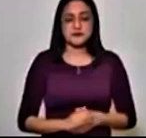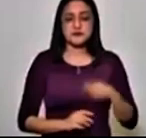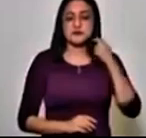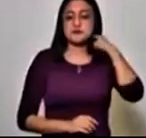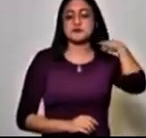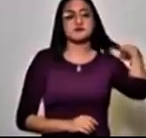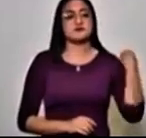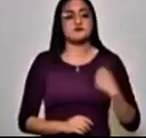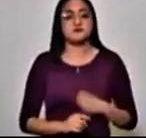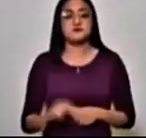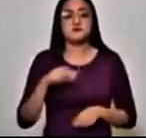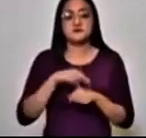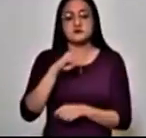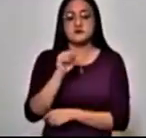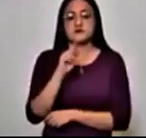Gracias.